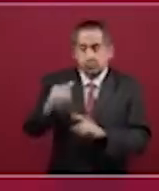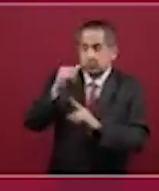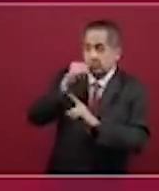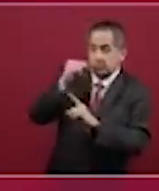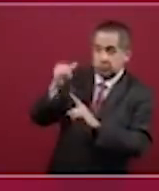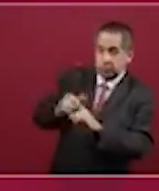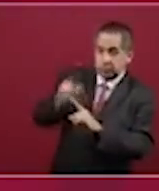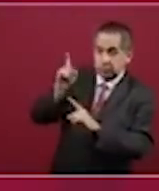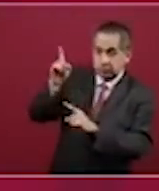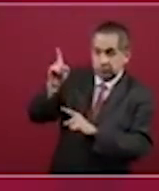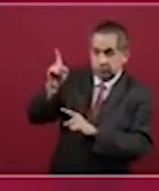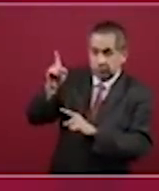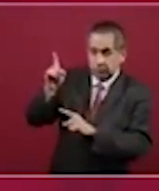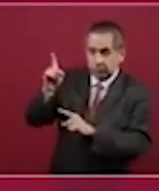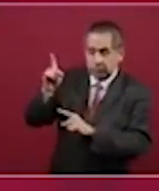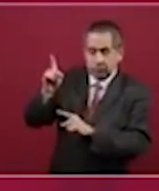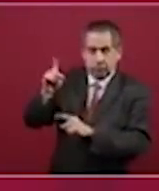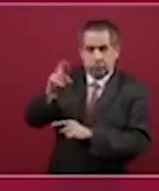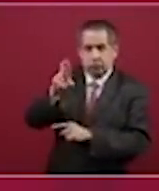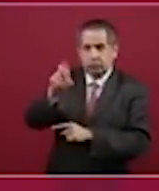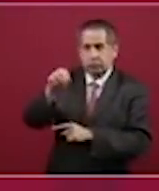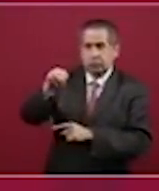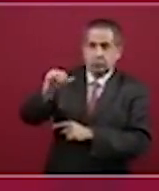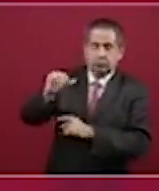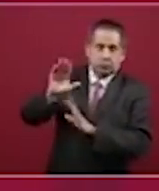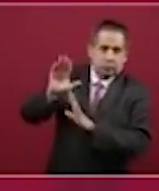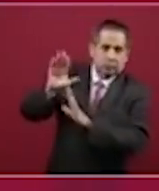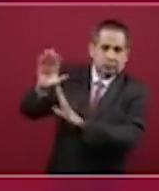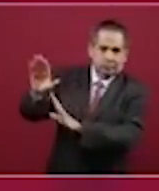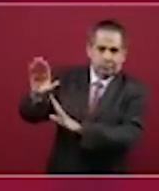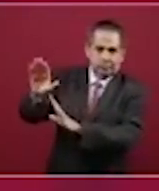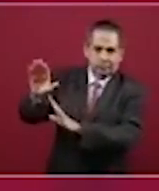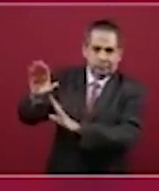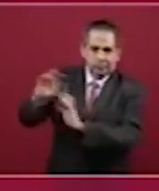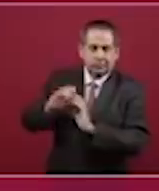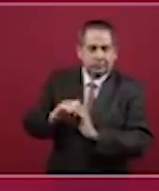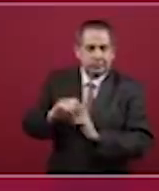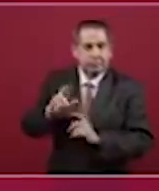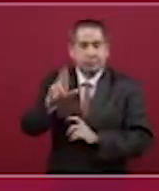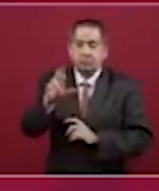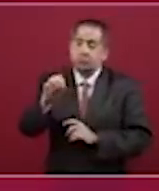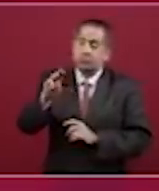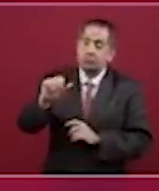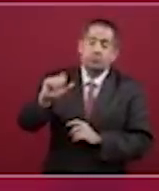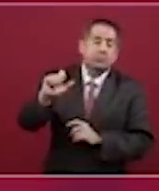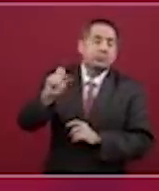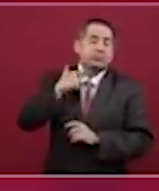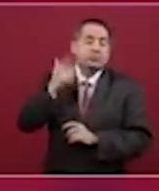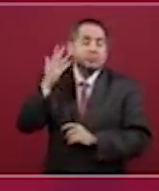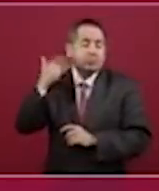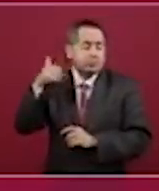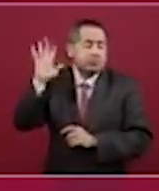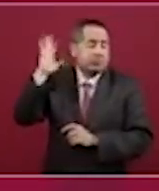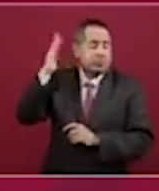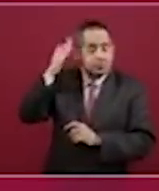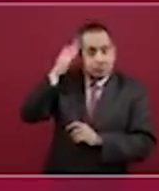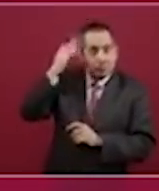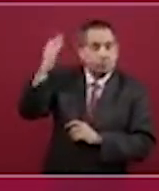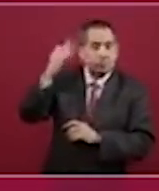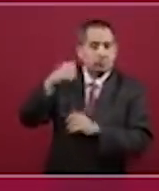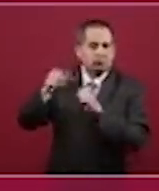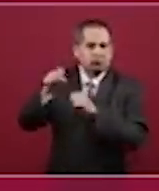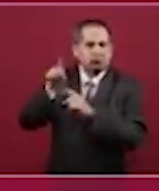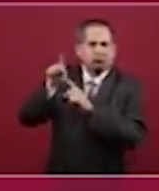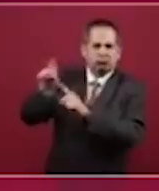Italia es Roma, y Roma fue durante mucho tiempo